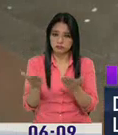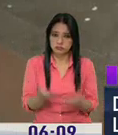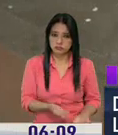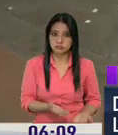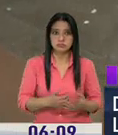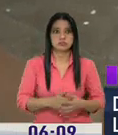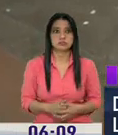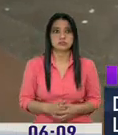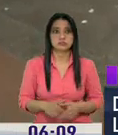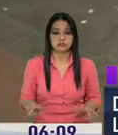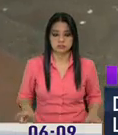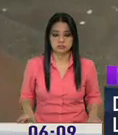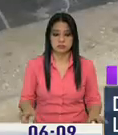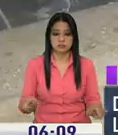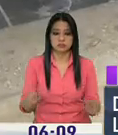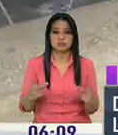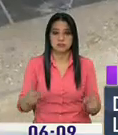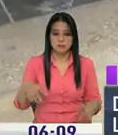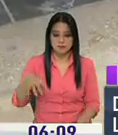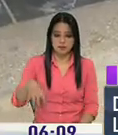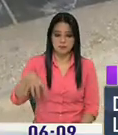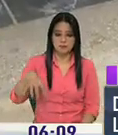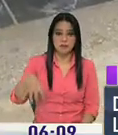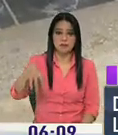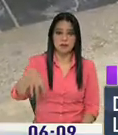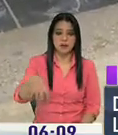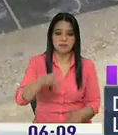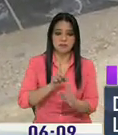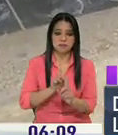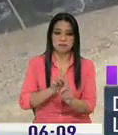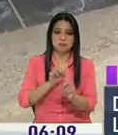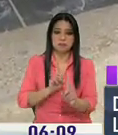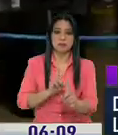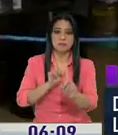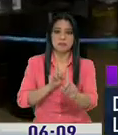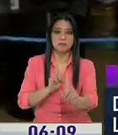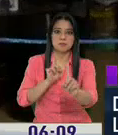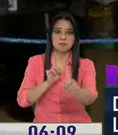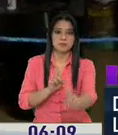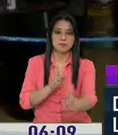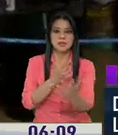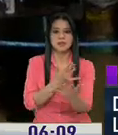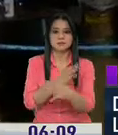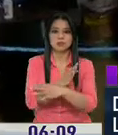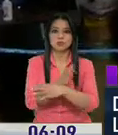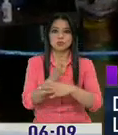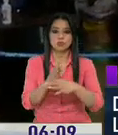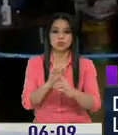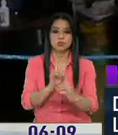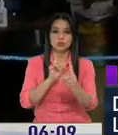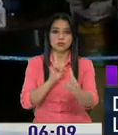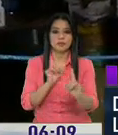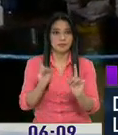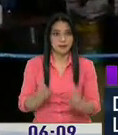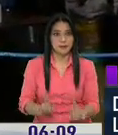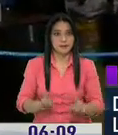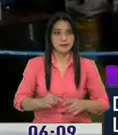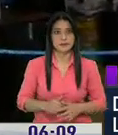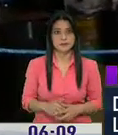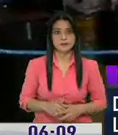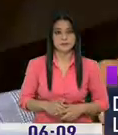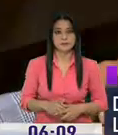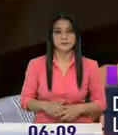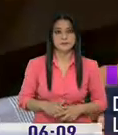veredas ya lucían los espacios marcados con pintura para que cada cliente espere su turno manteniendo el debido